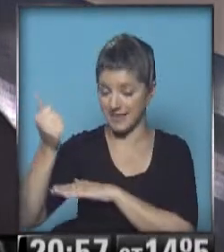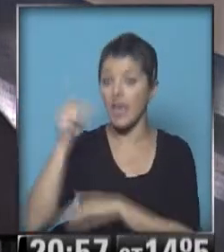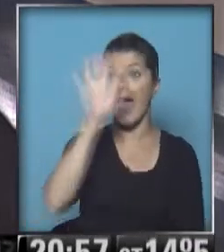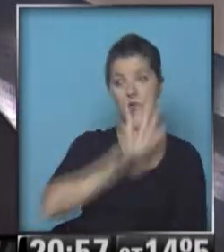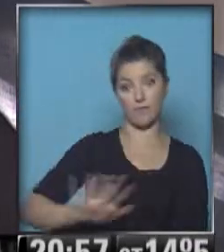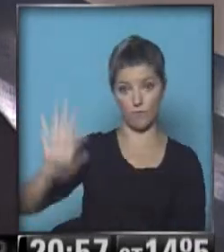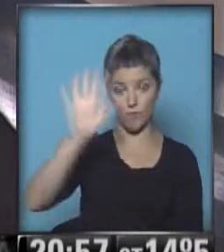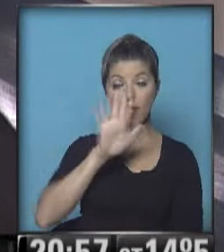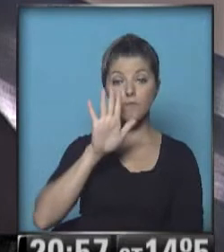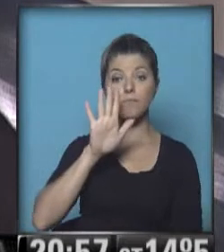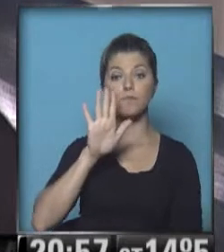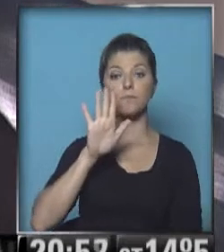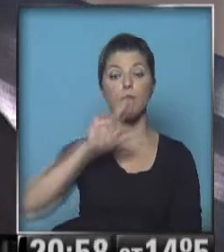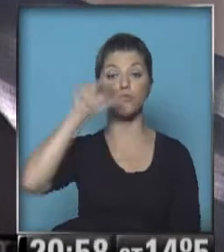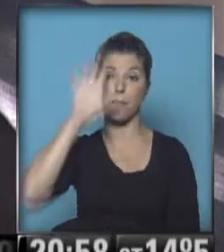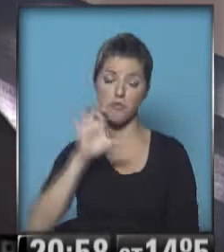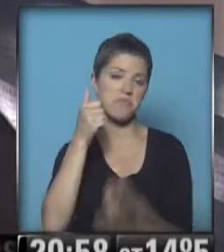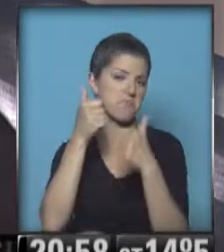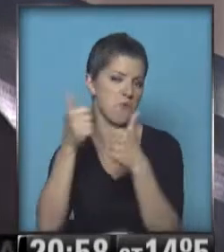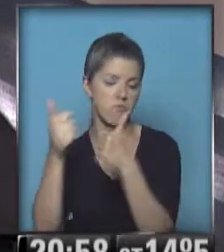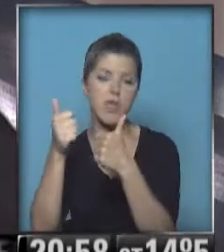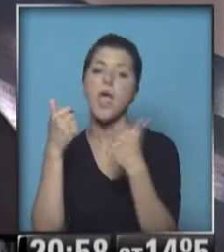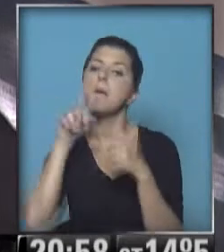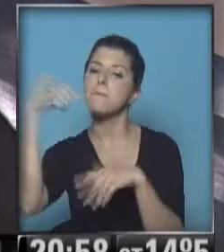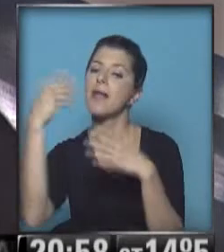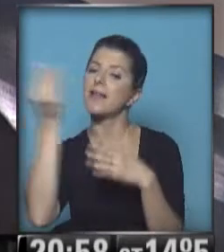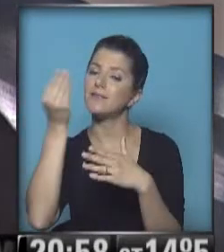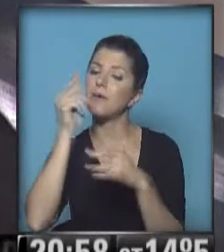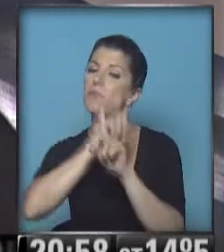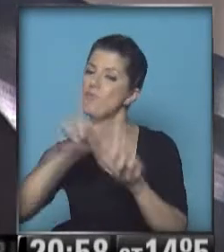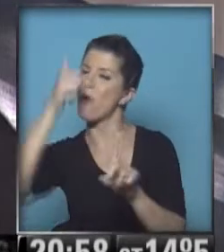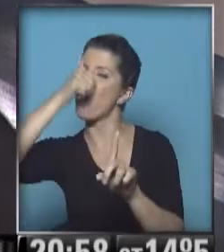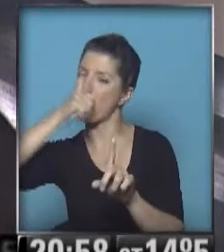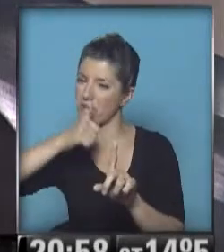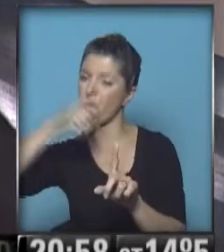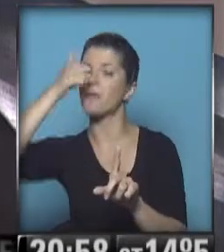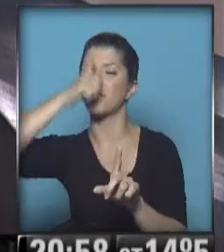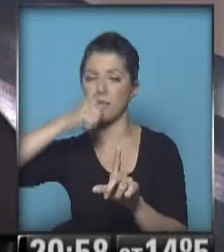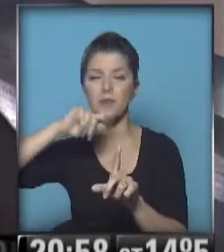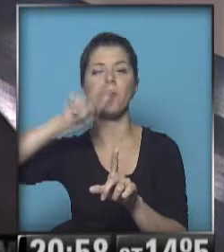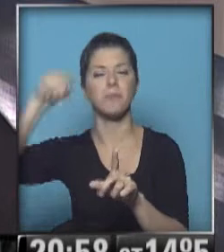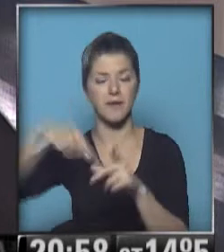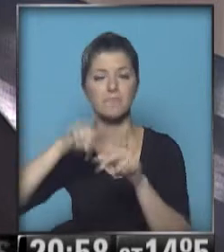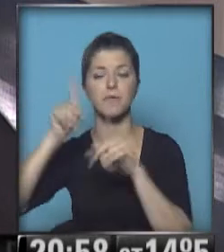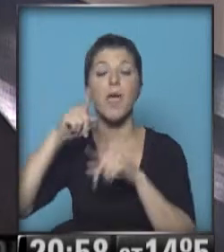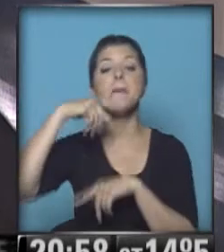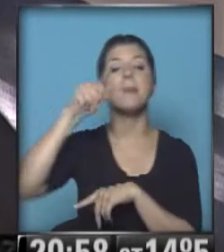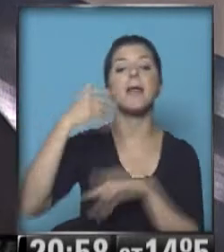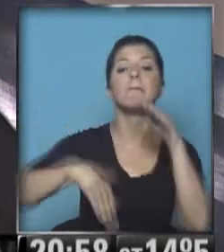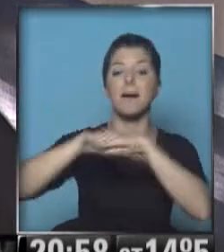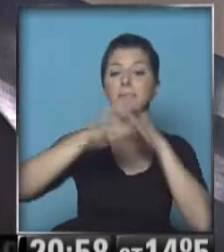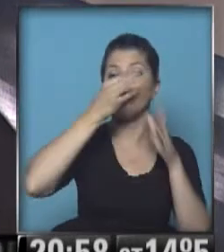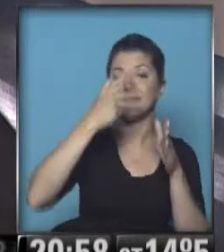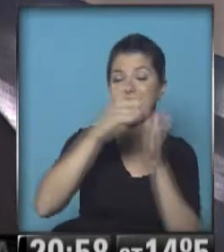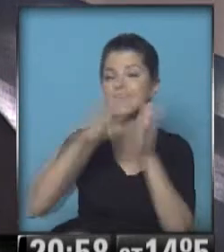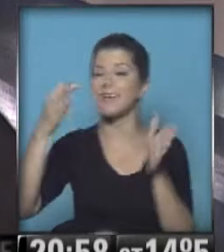resto del norte del litoral, buen tiempo, mañana sábado, no así el domingo, porque se va a mantener el tiempo inestable, con máximas de 23 a 25